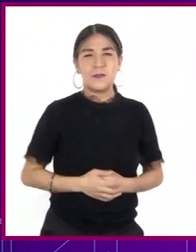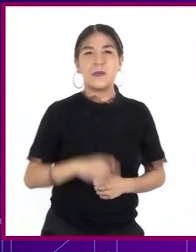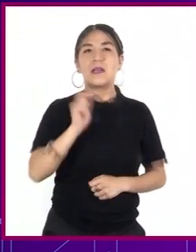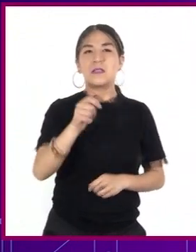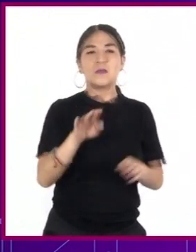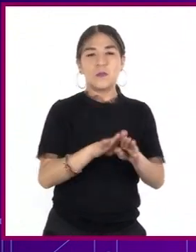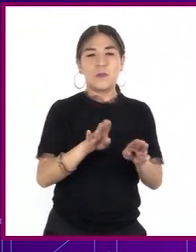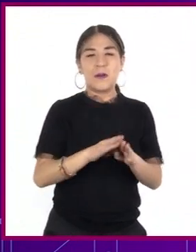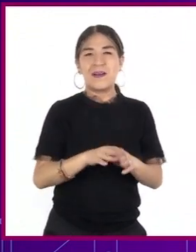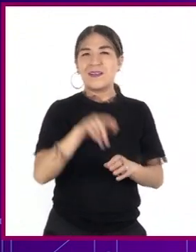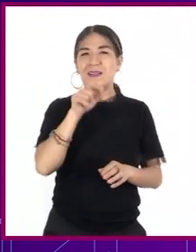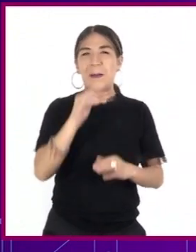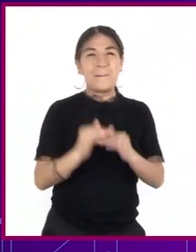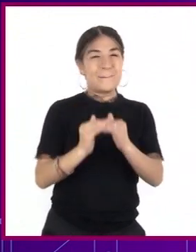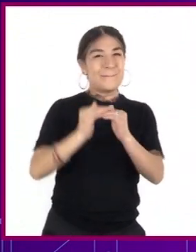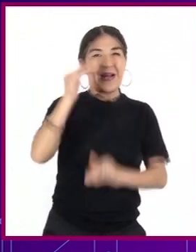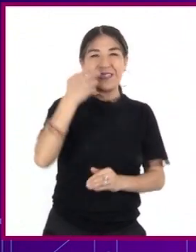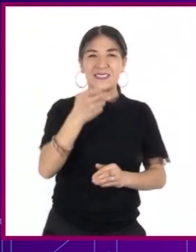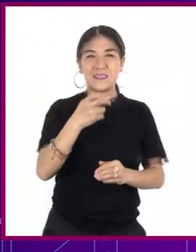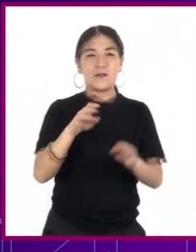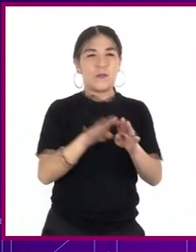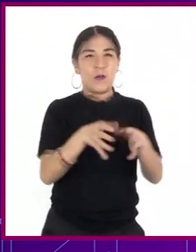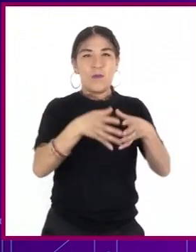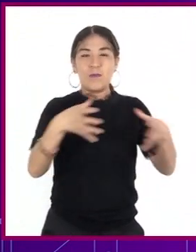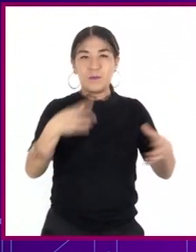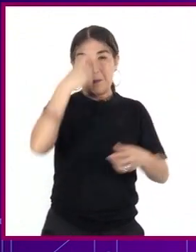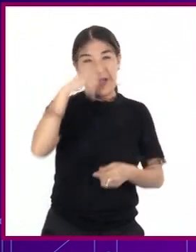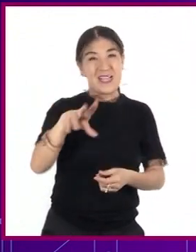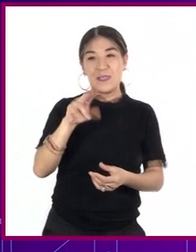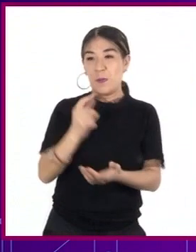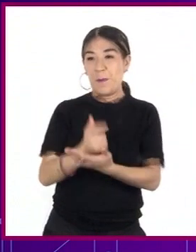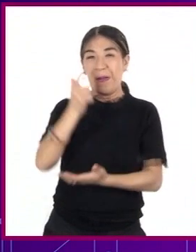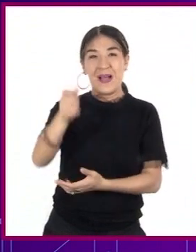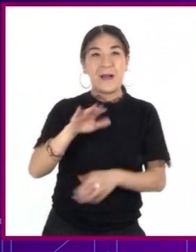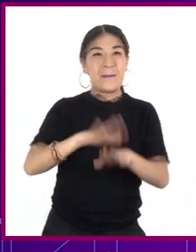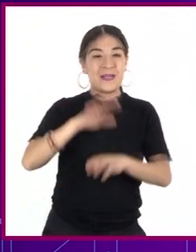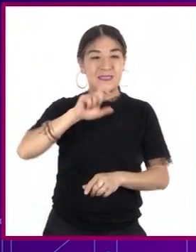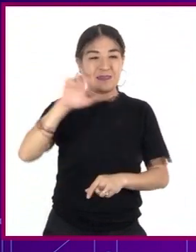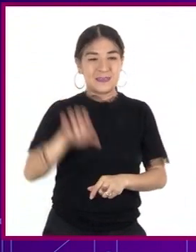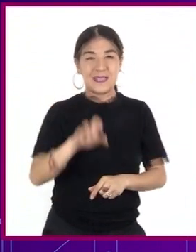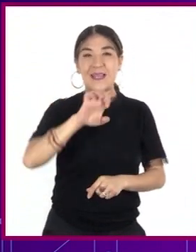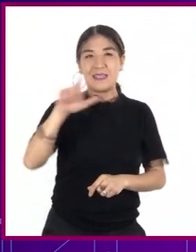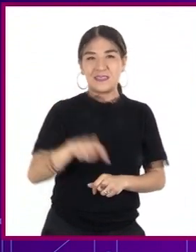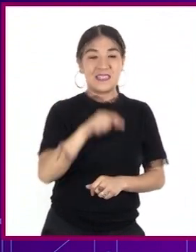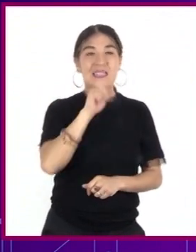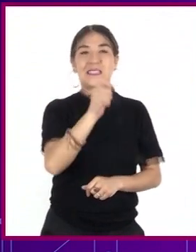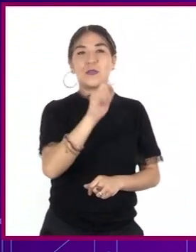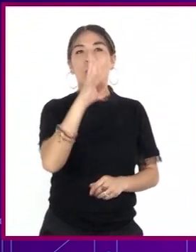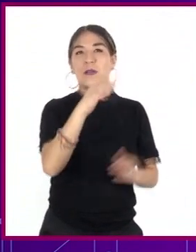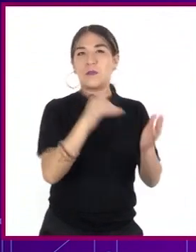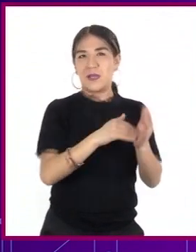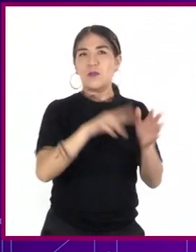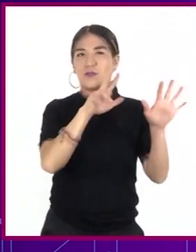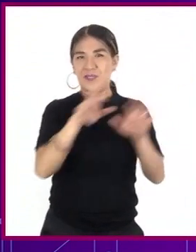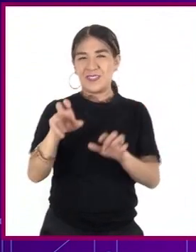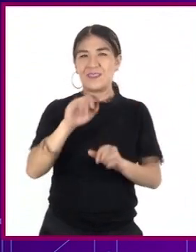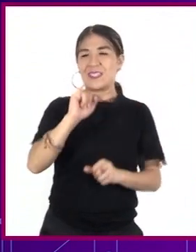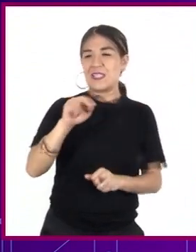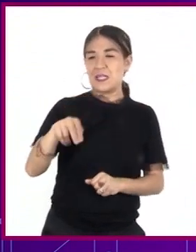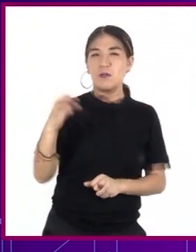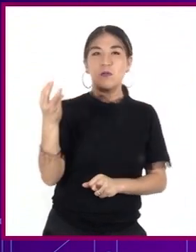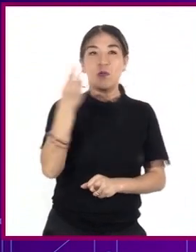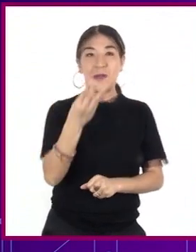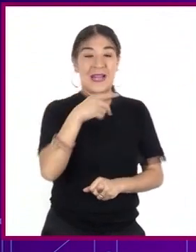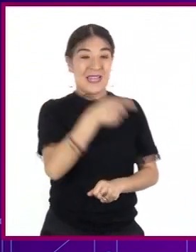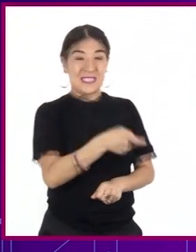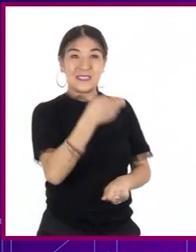volumen máximo permitido para no pagar una cuota extra es de 4.800 pulgadas cúbicas y el volumen